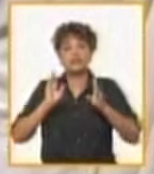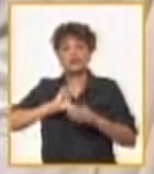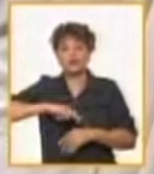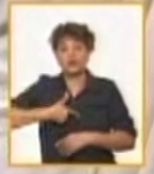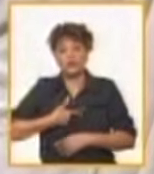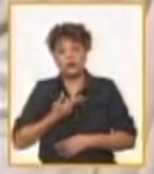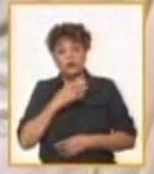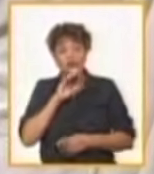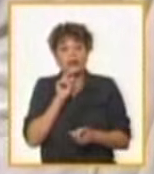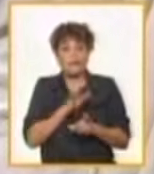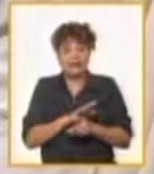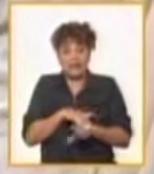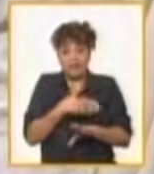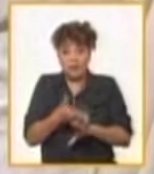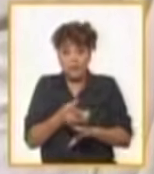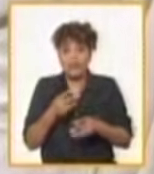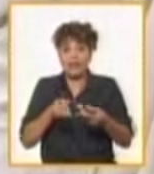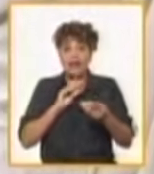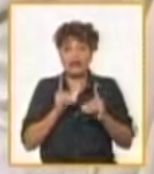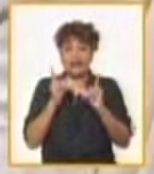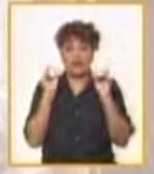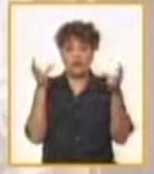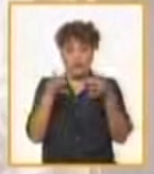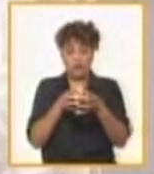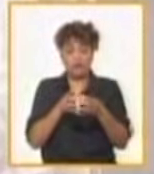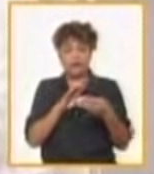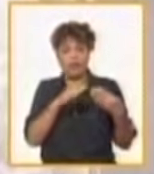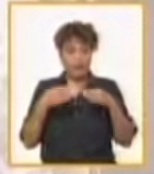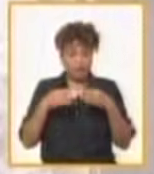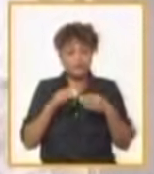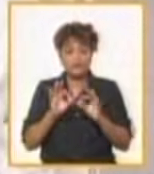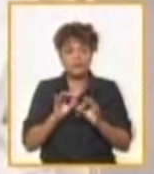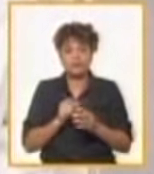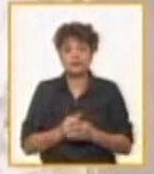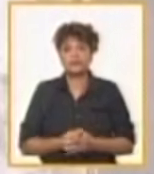que nacieron después de aquel año 1961. Gracias, Randy.